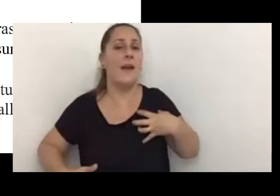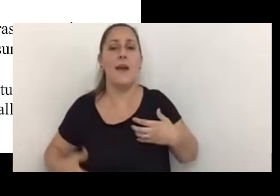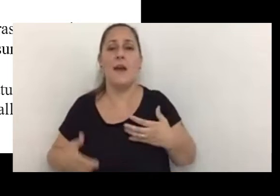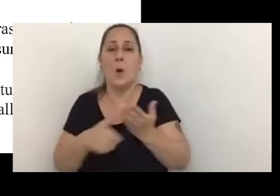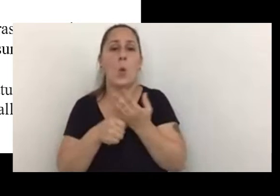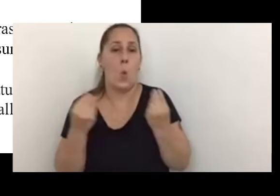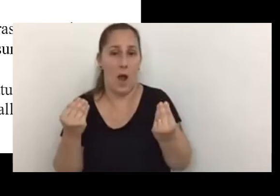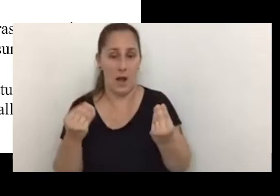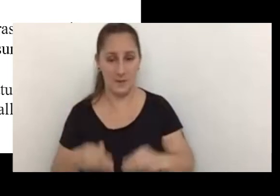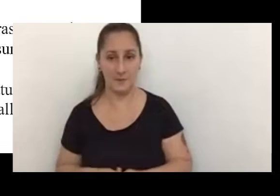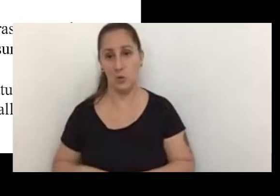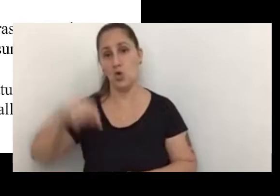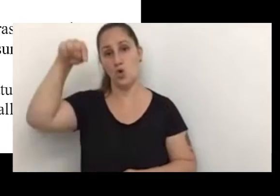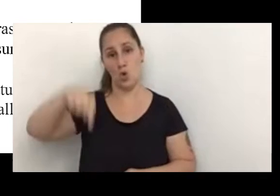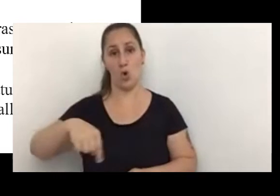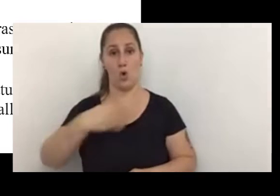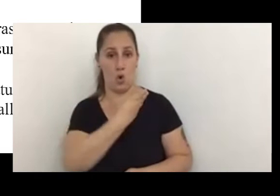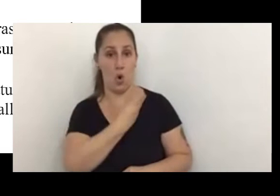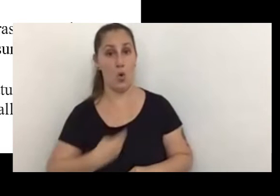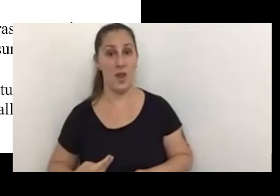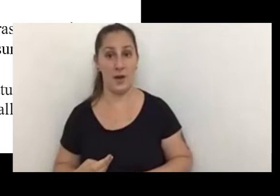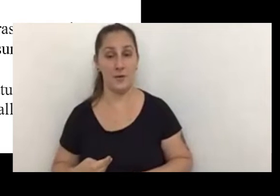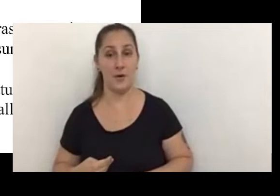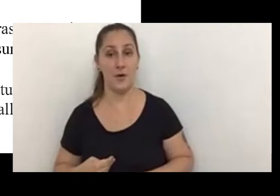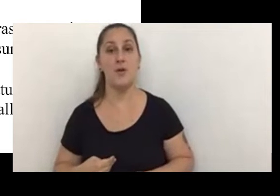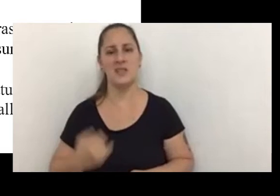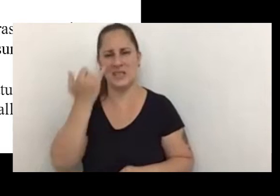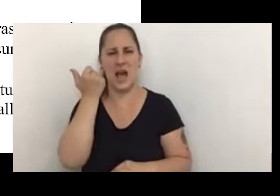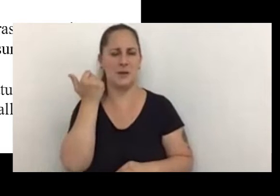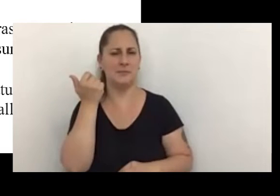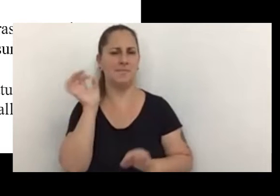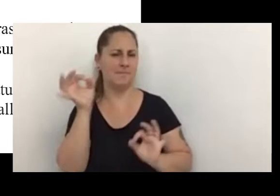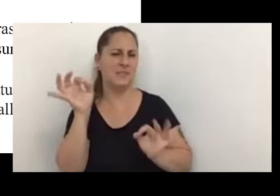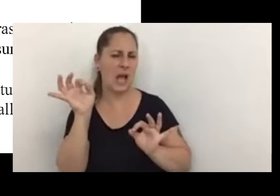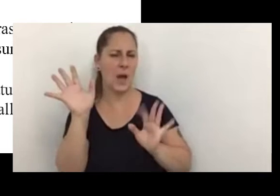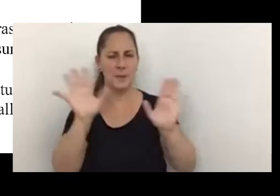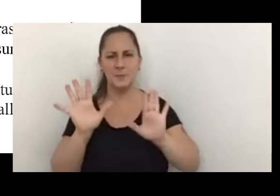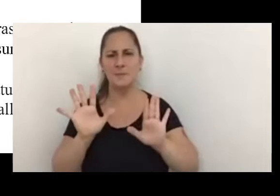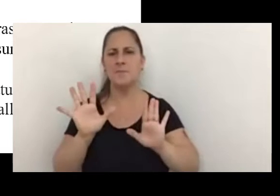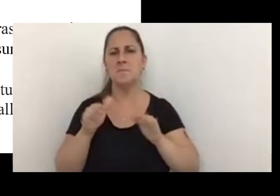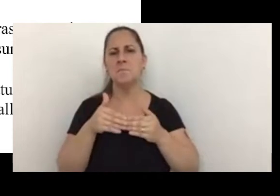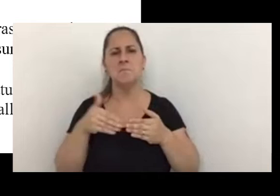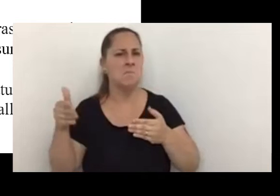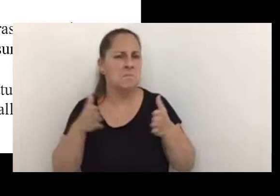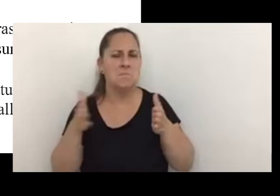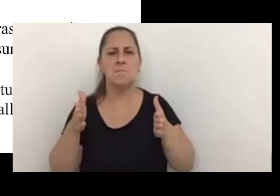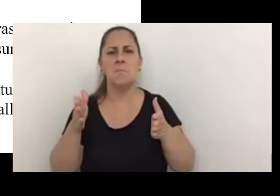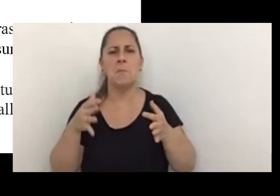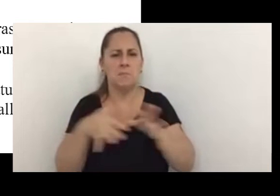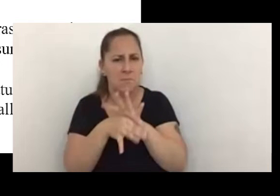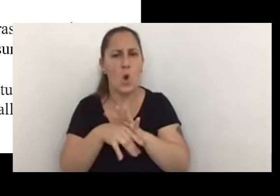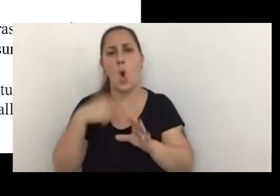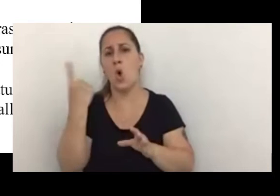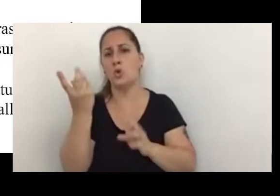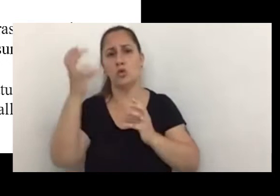ya el gobierno de este país prevé que esta medida será efectiva. Es más, otros organismos